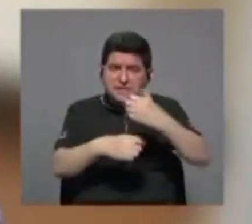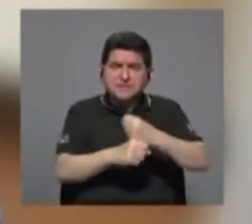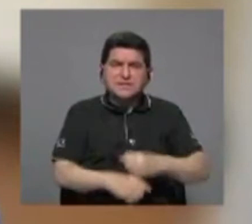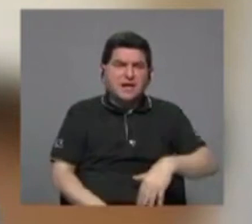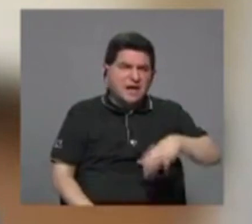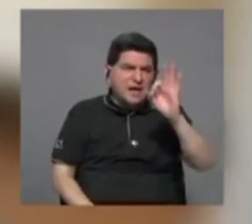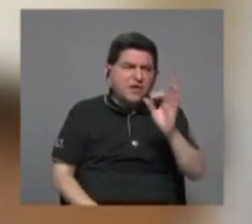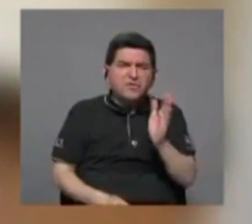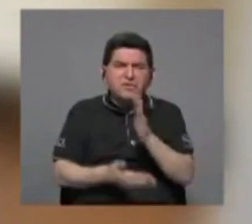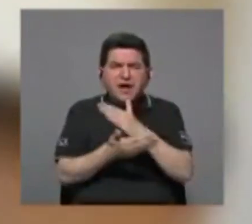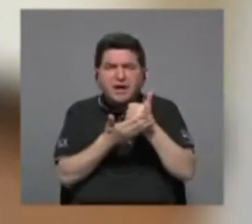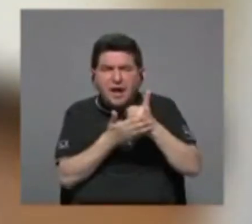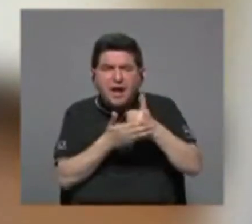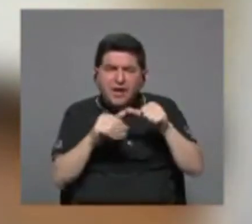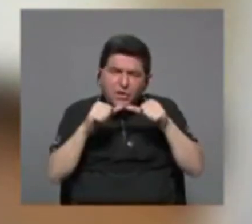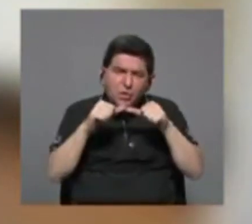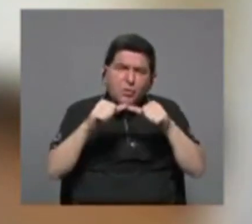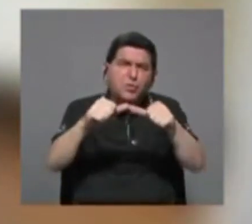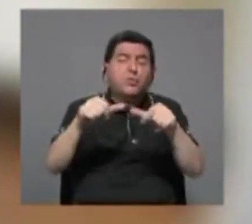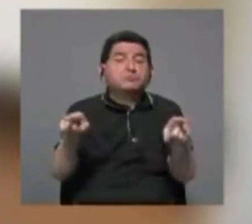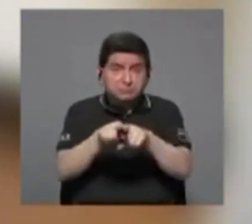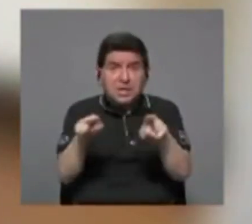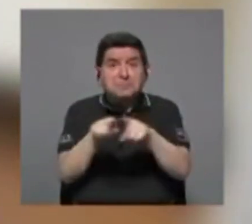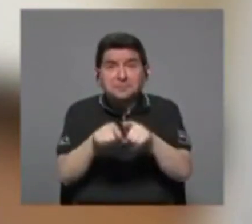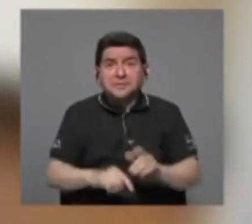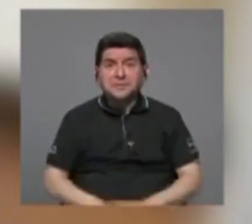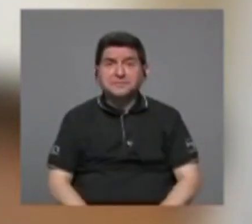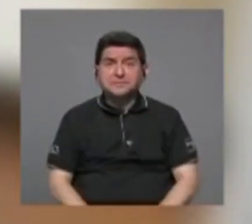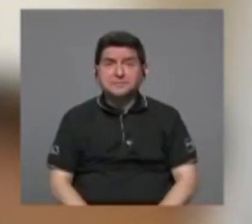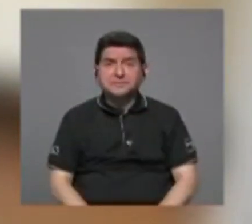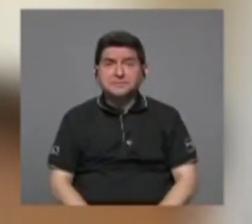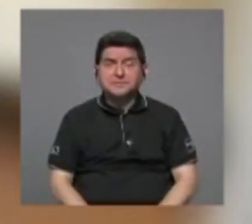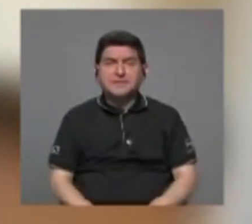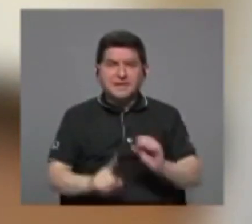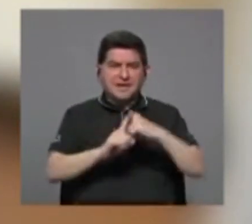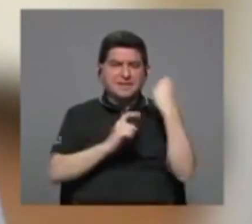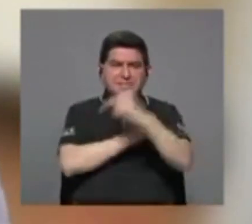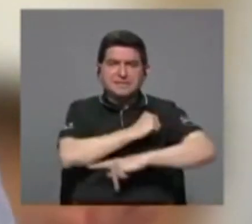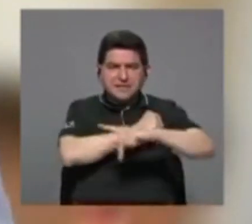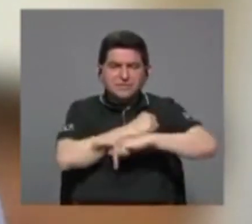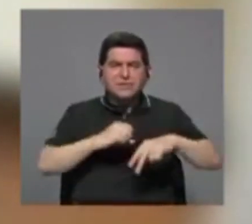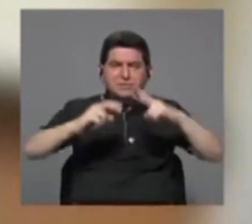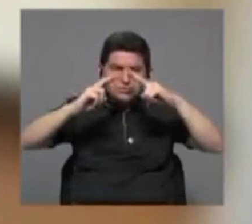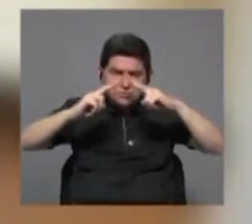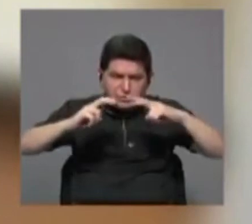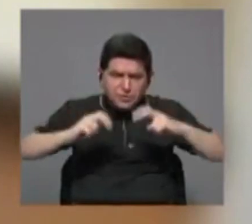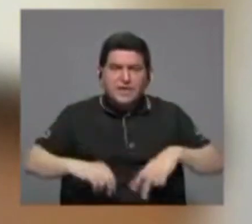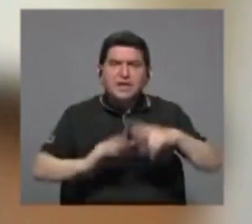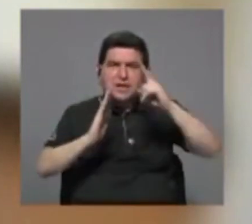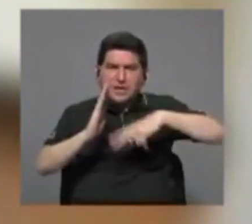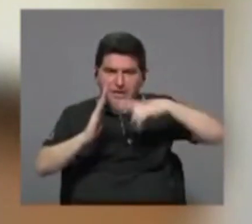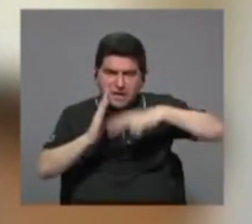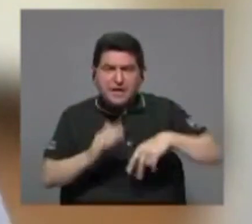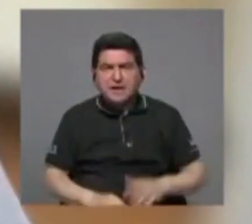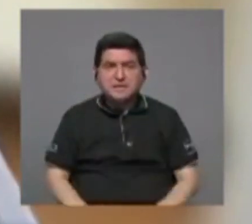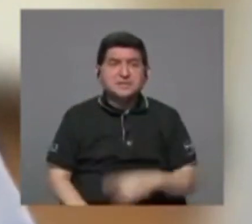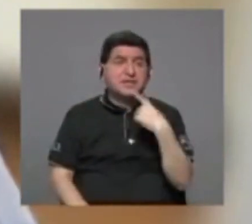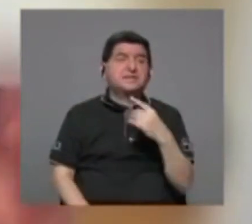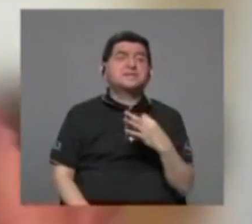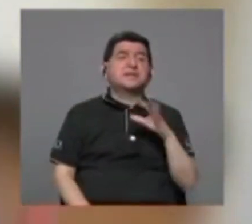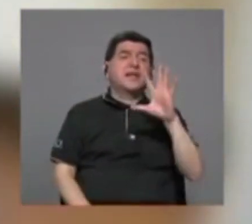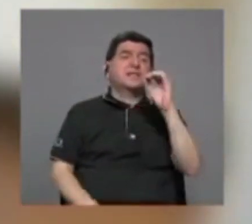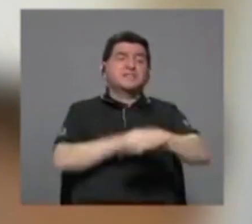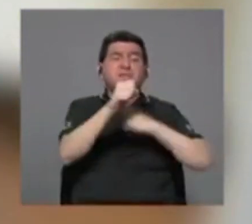encontrar ciertas líneas de continuidad, porque eso es también, o sea, cuando el Estado de la Nación sea leído, si es que leído dentro de un siglo, van a decir, bueno, aquí